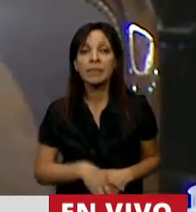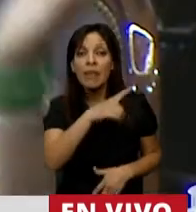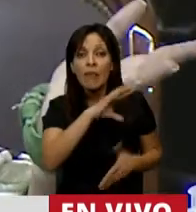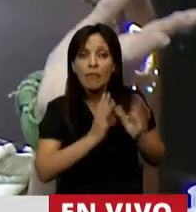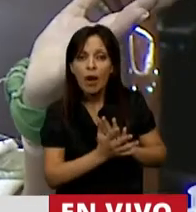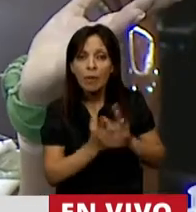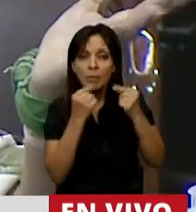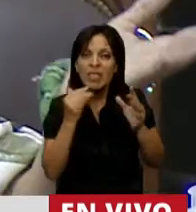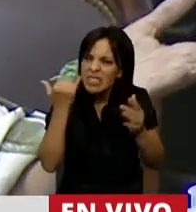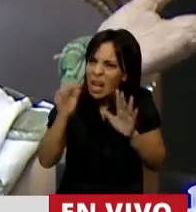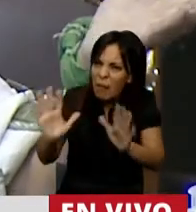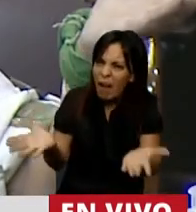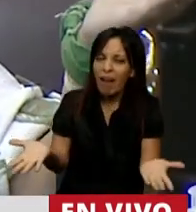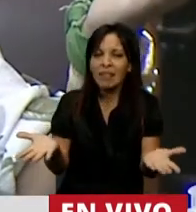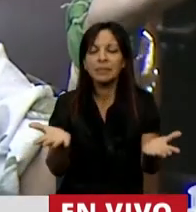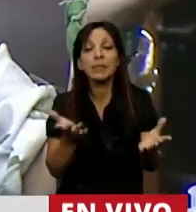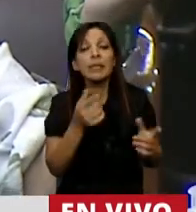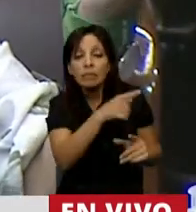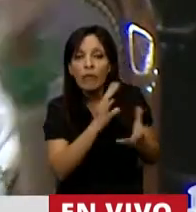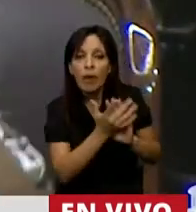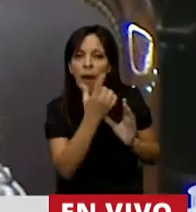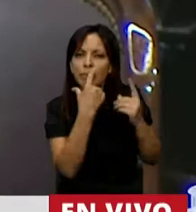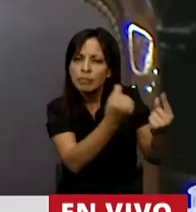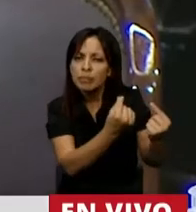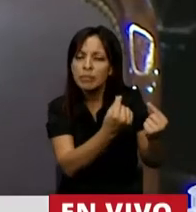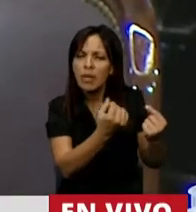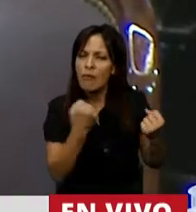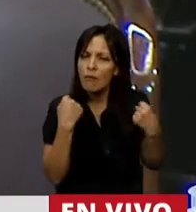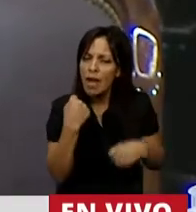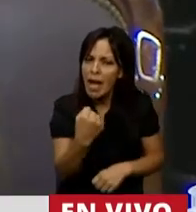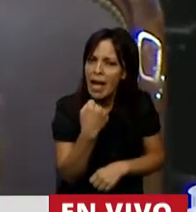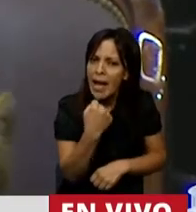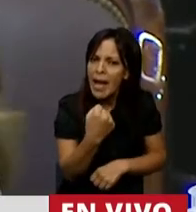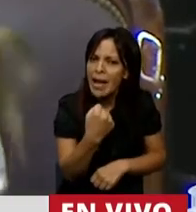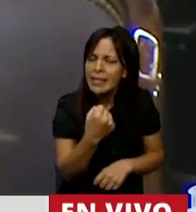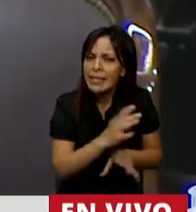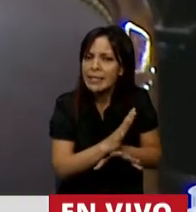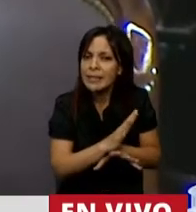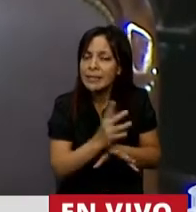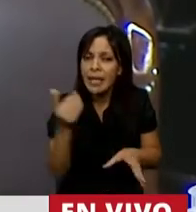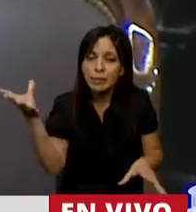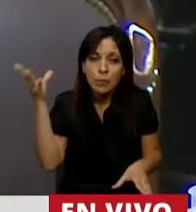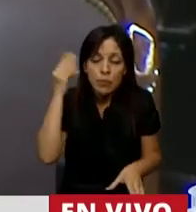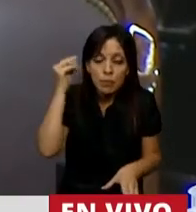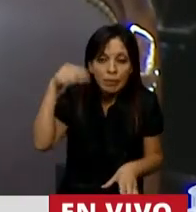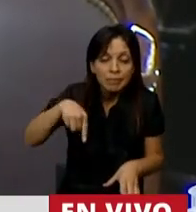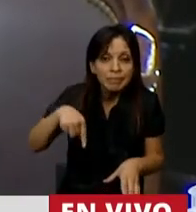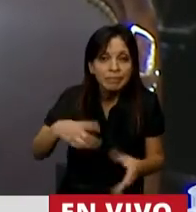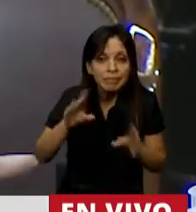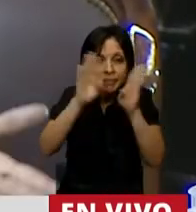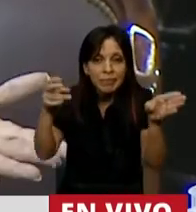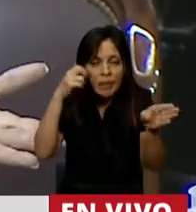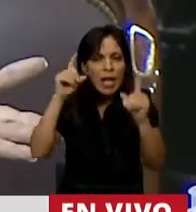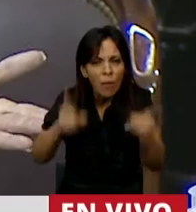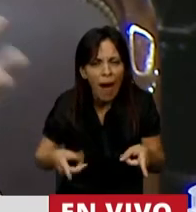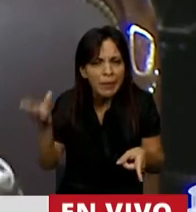ya termino. Su grito de lucha es tan fuerte que atraviesa las paredes de este Congreso